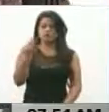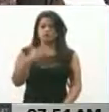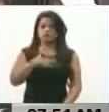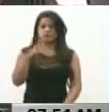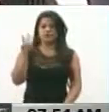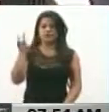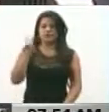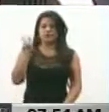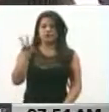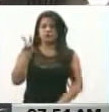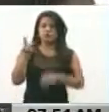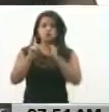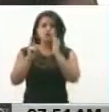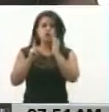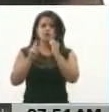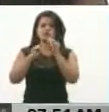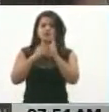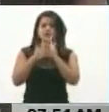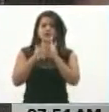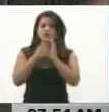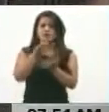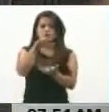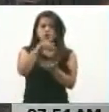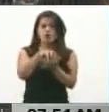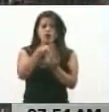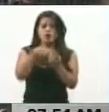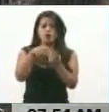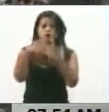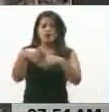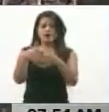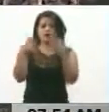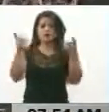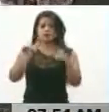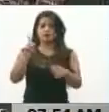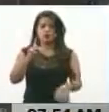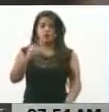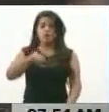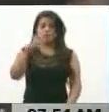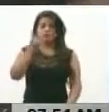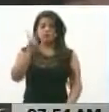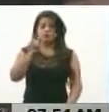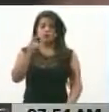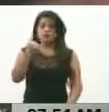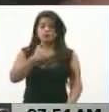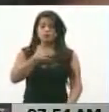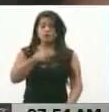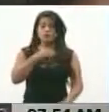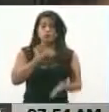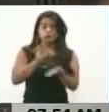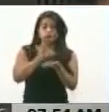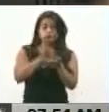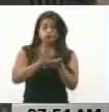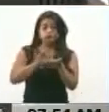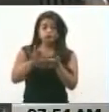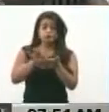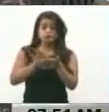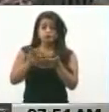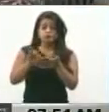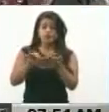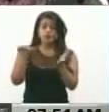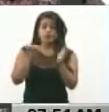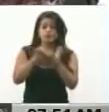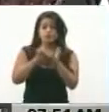de un ensamblaje de una maquila, hablamos de que nuestros ingenieros ubicaron cada bloque de esto, dónde van